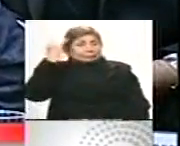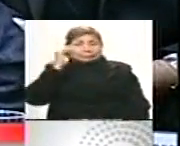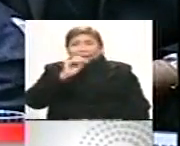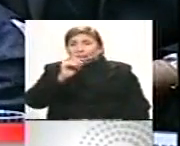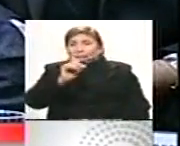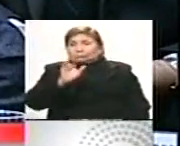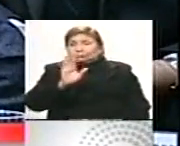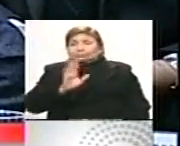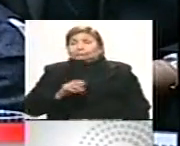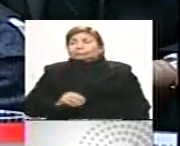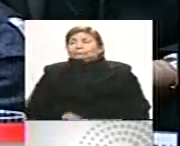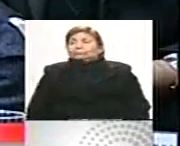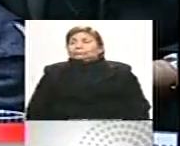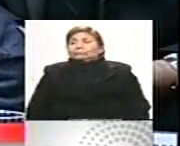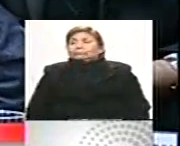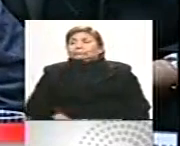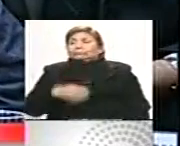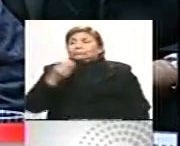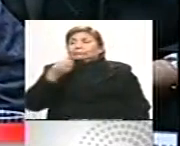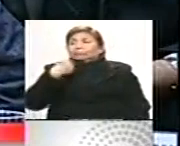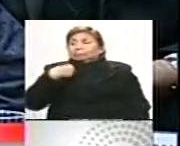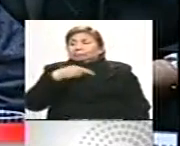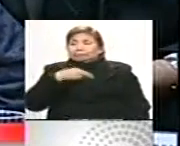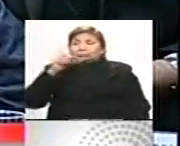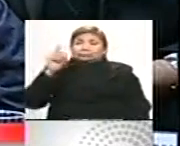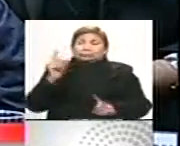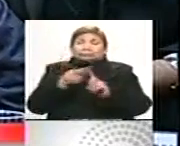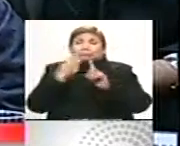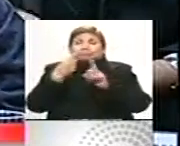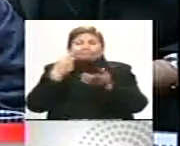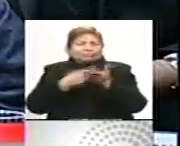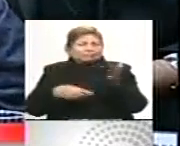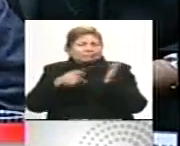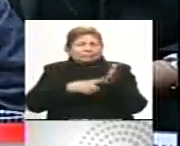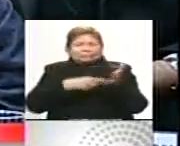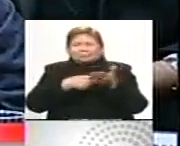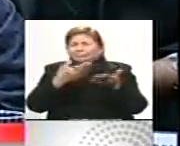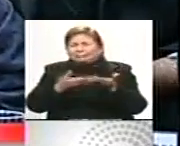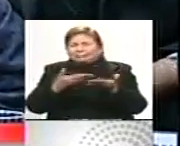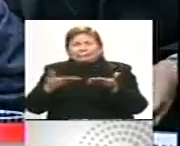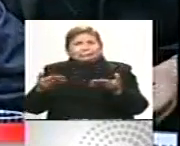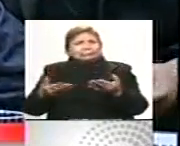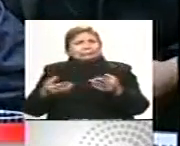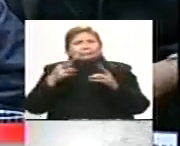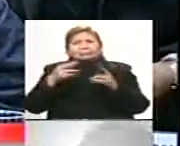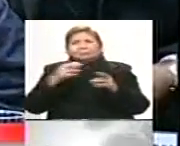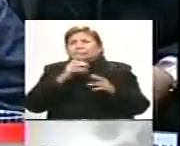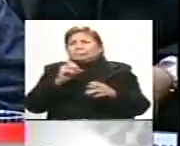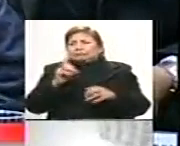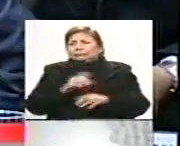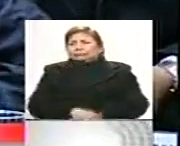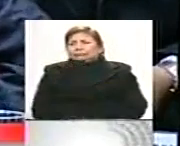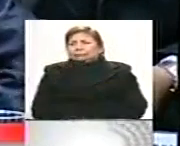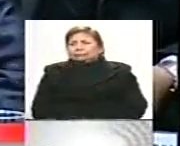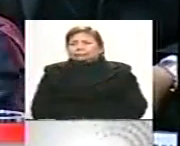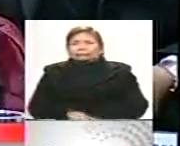prisión preventiva, porque hemos sido de los primeros que hemos cuestionado esa suerte de